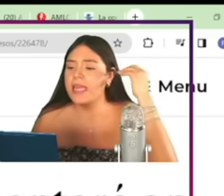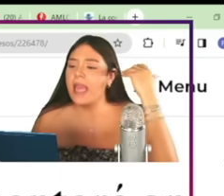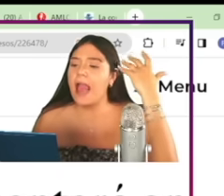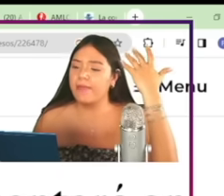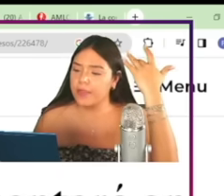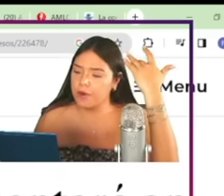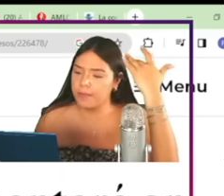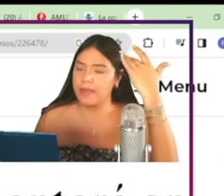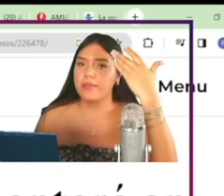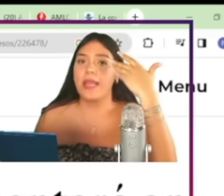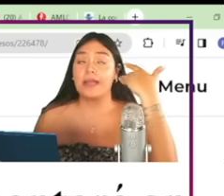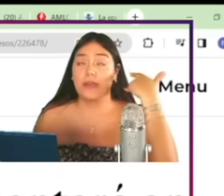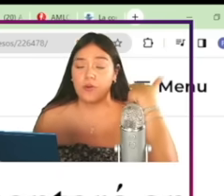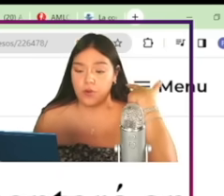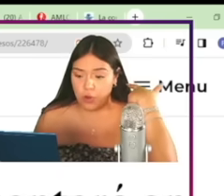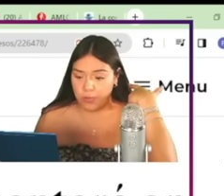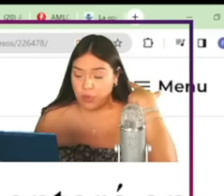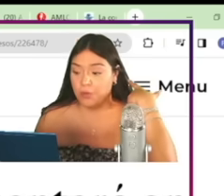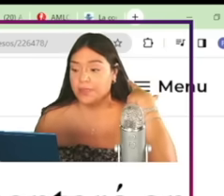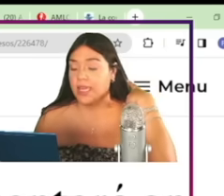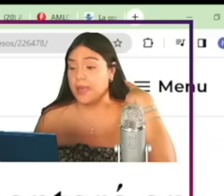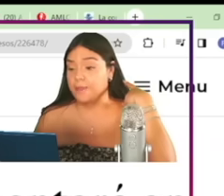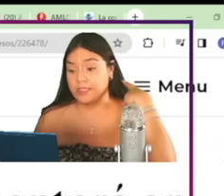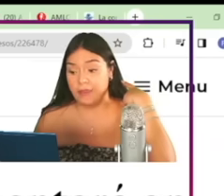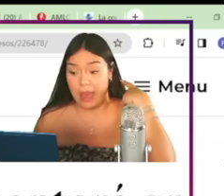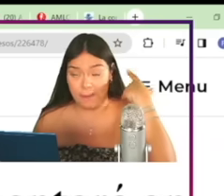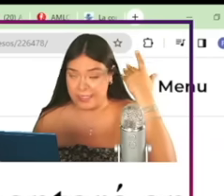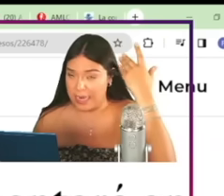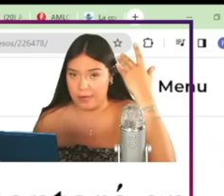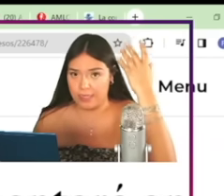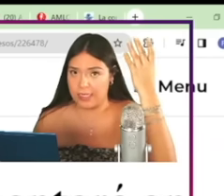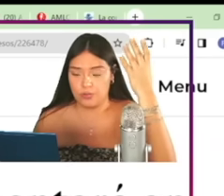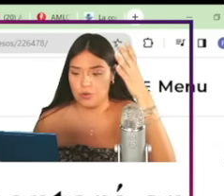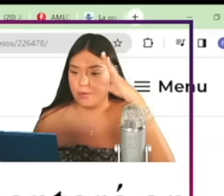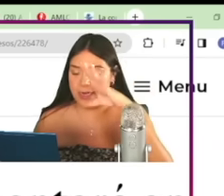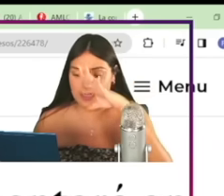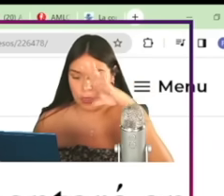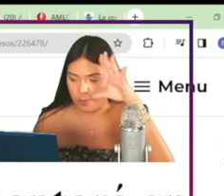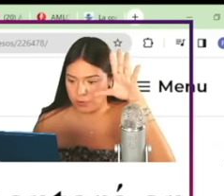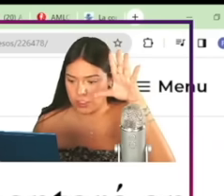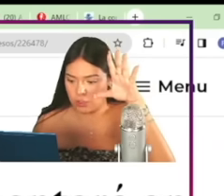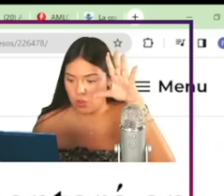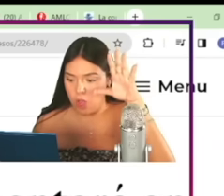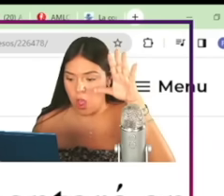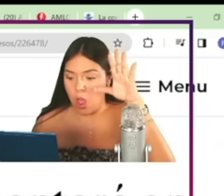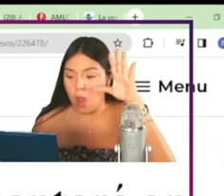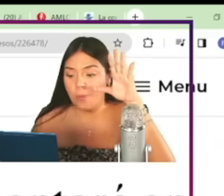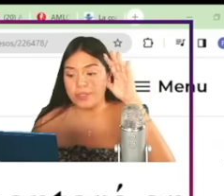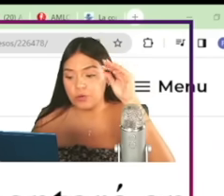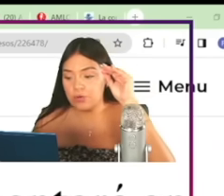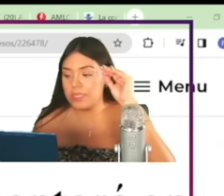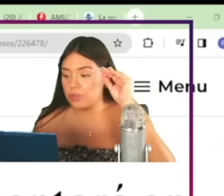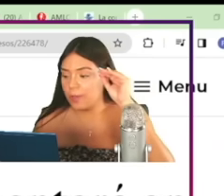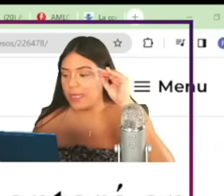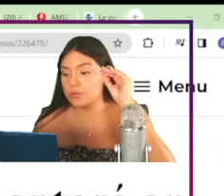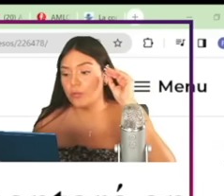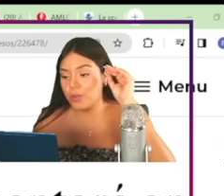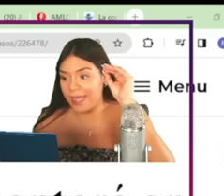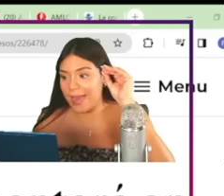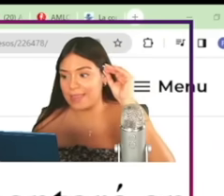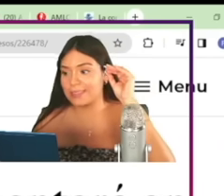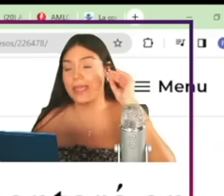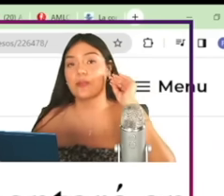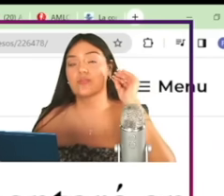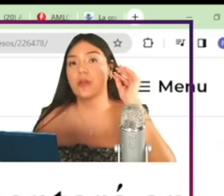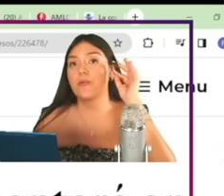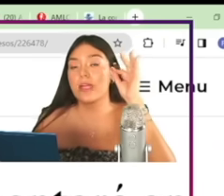y anteriormente El Tenorio Cómico, que pues a pesar de que son obras de lo peorcito, pues son unas obras muy